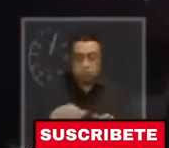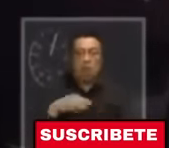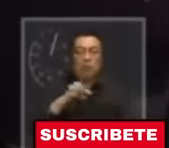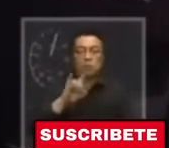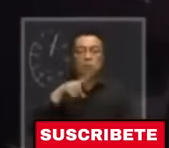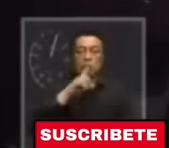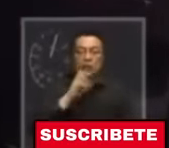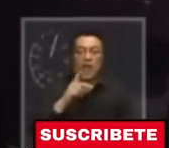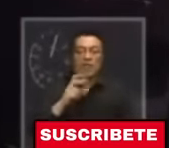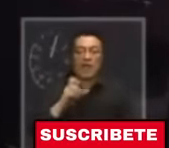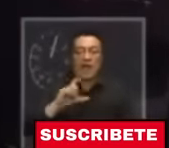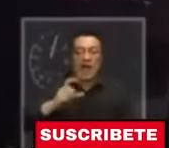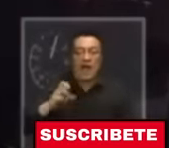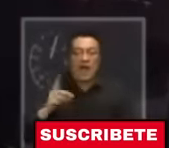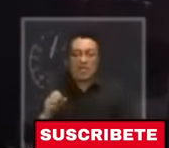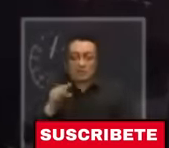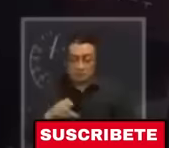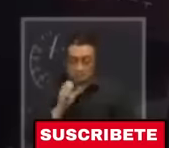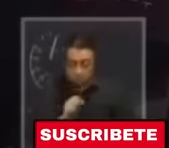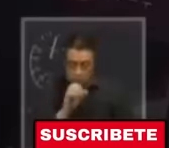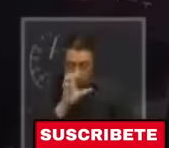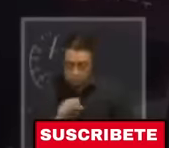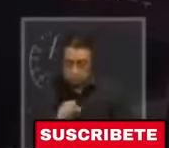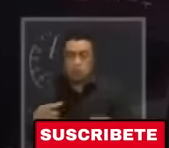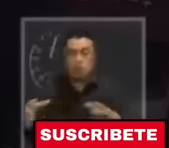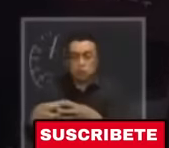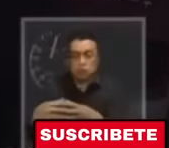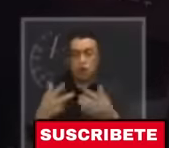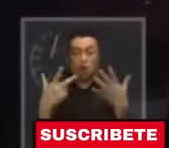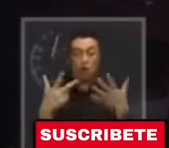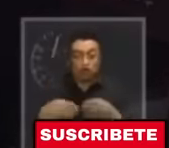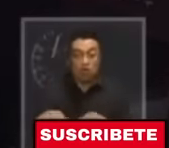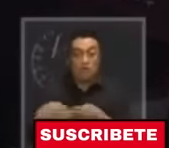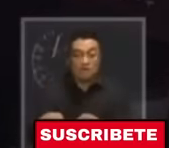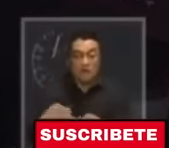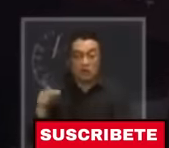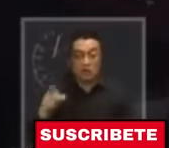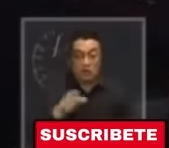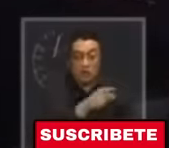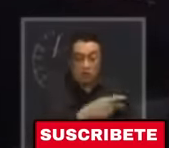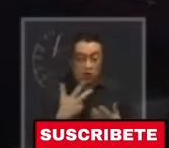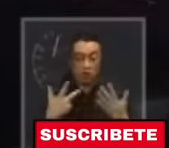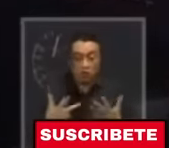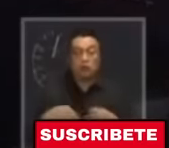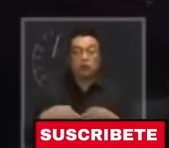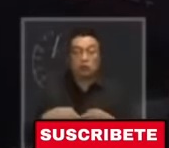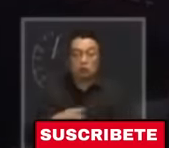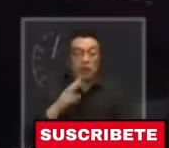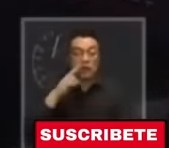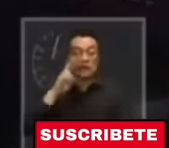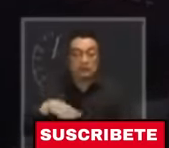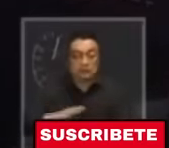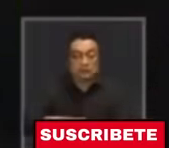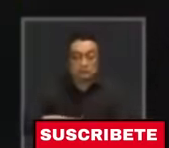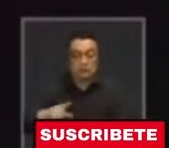Delgada, en Primera Angostura, y podemos detectar una flotilla de ocho embarcaciones, las cuales están navegando sin observaciones en este